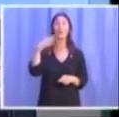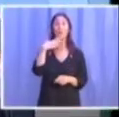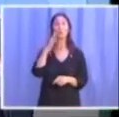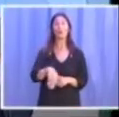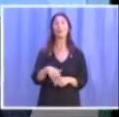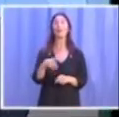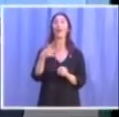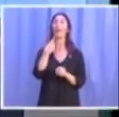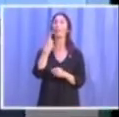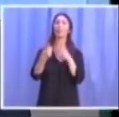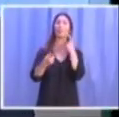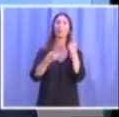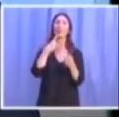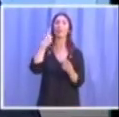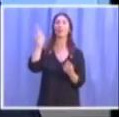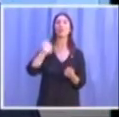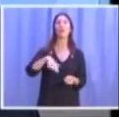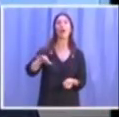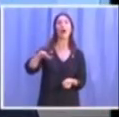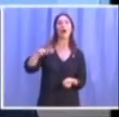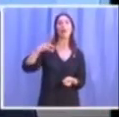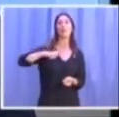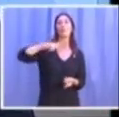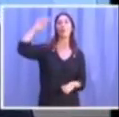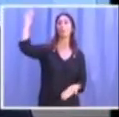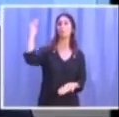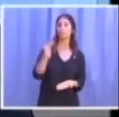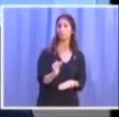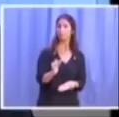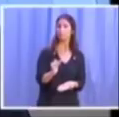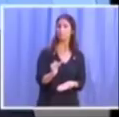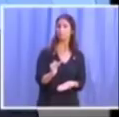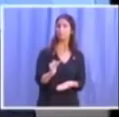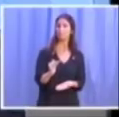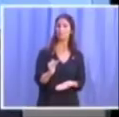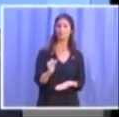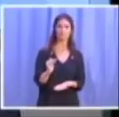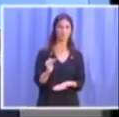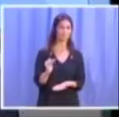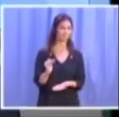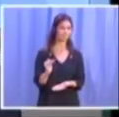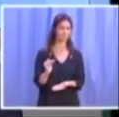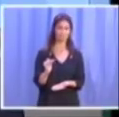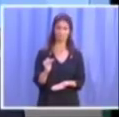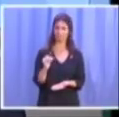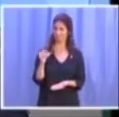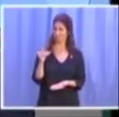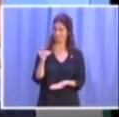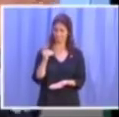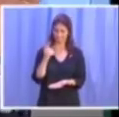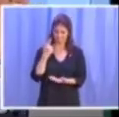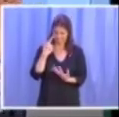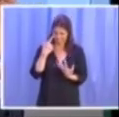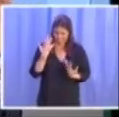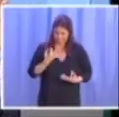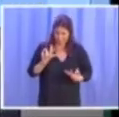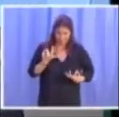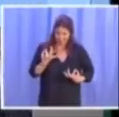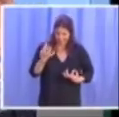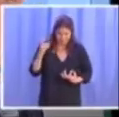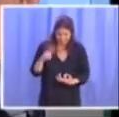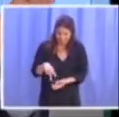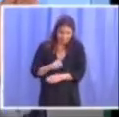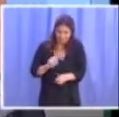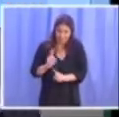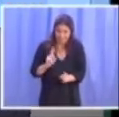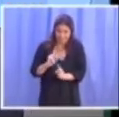Cuenca que ha reducido la deuda, no está diciendo todo en su realidad.